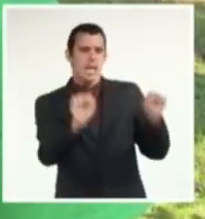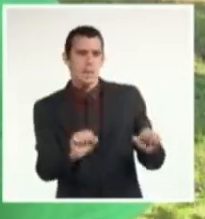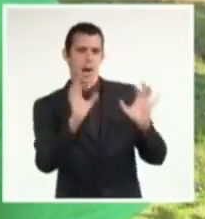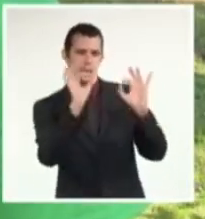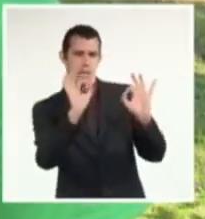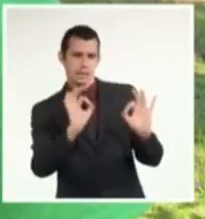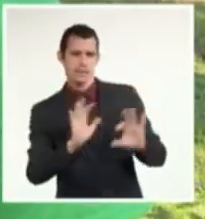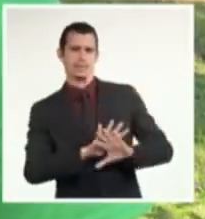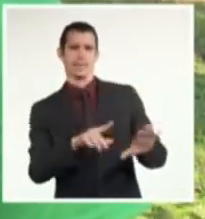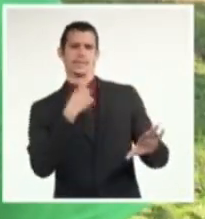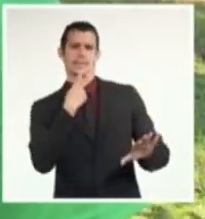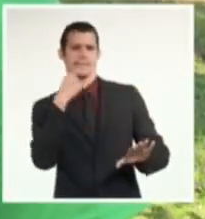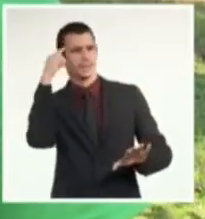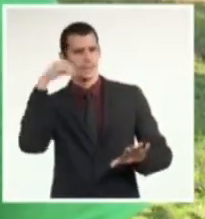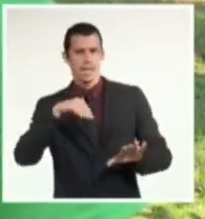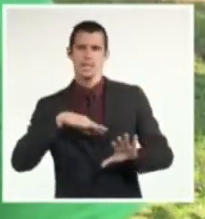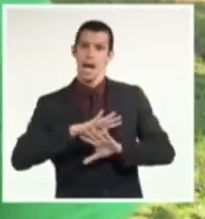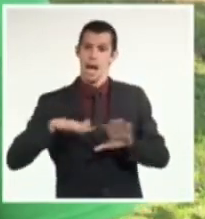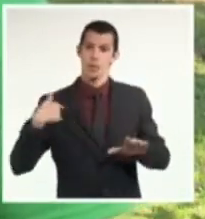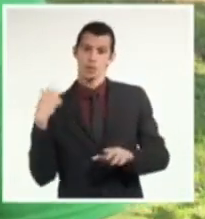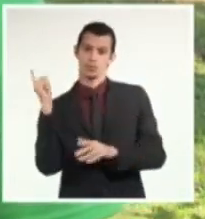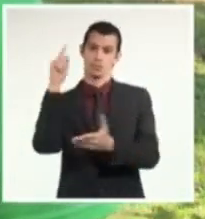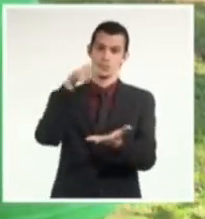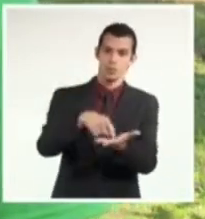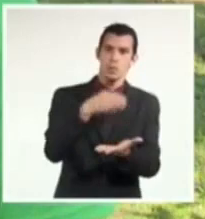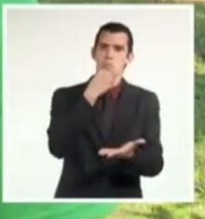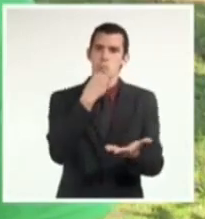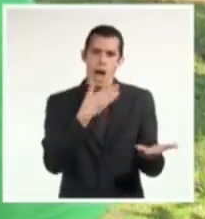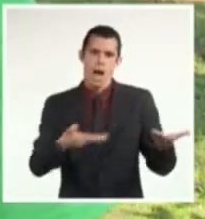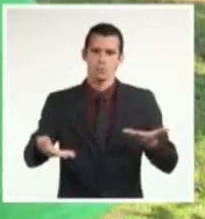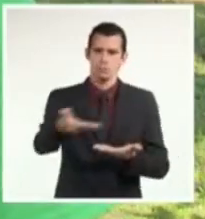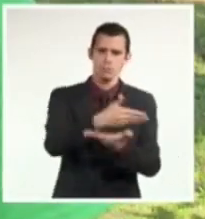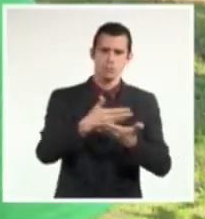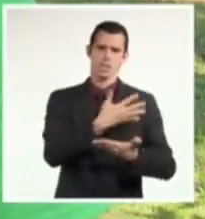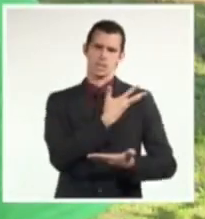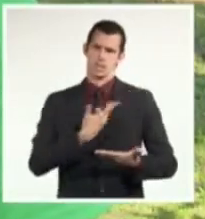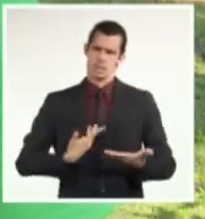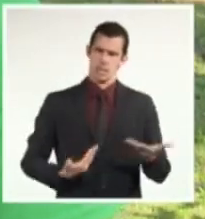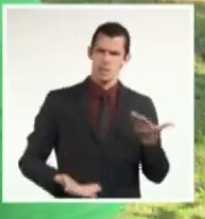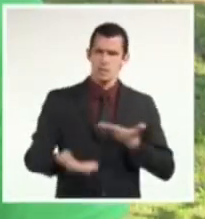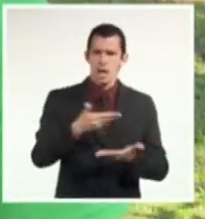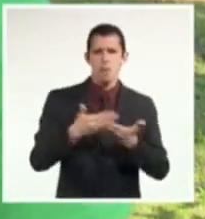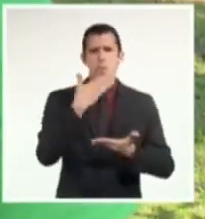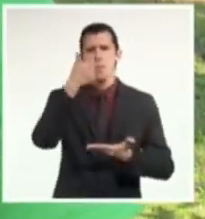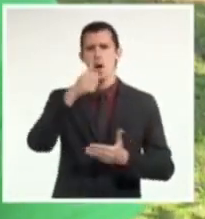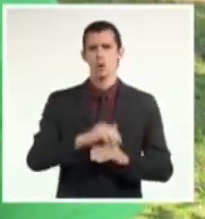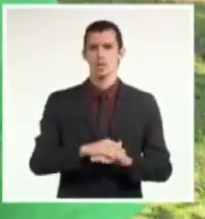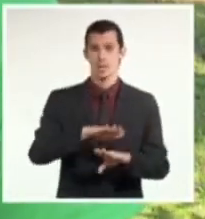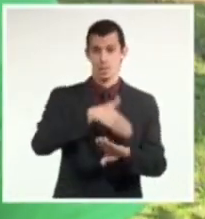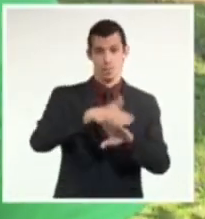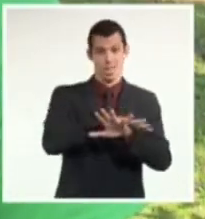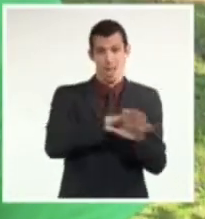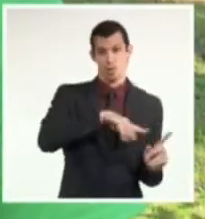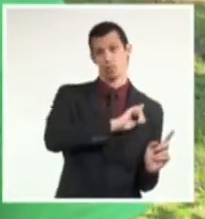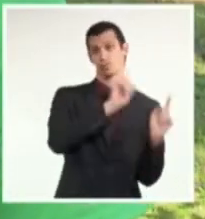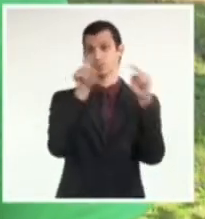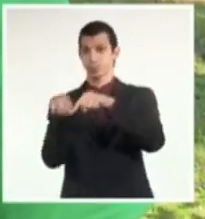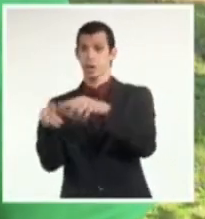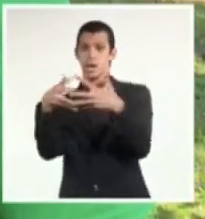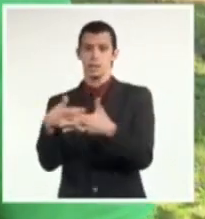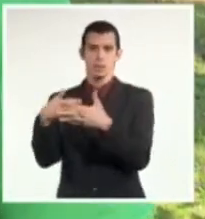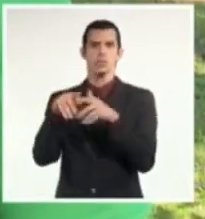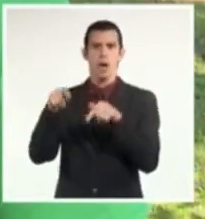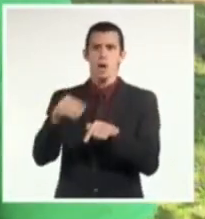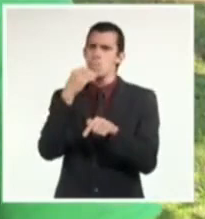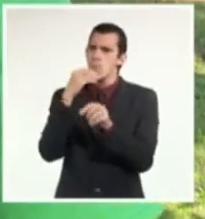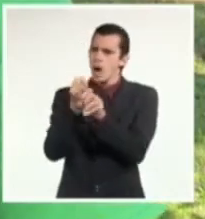de solidaridad y cuando estamos construyendo nuestros propios movimientos sociales en